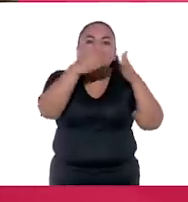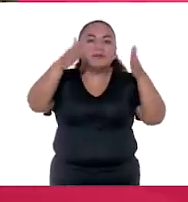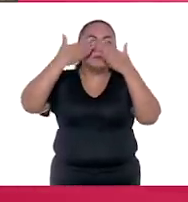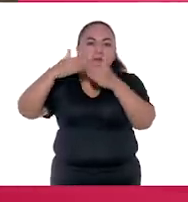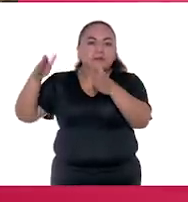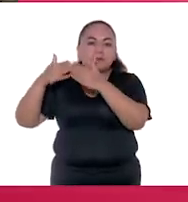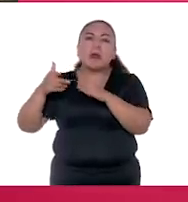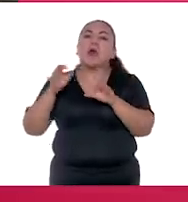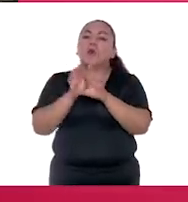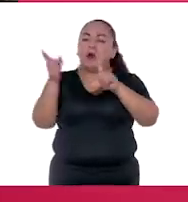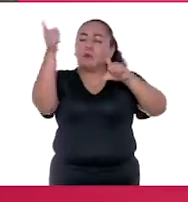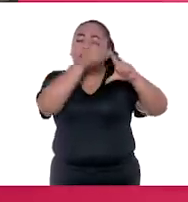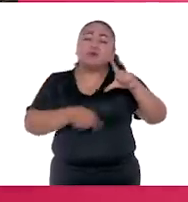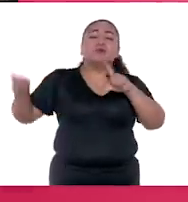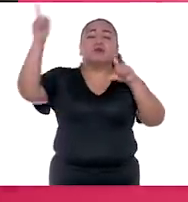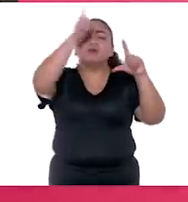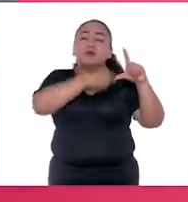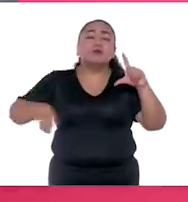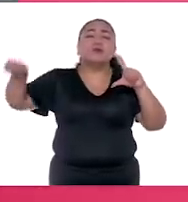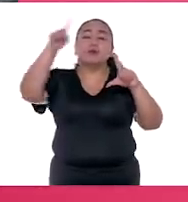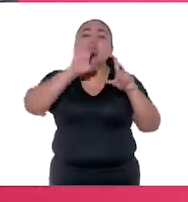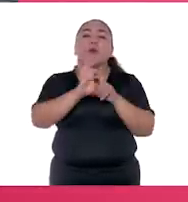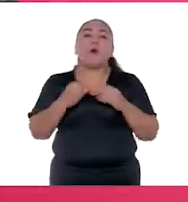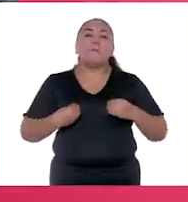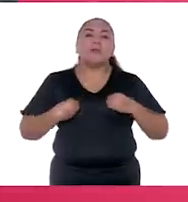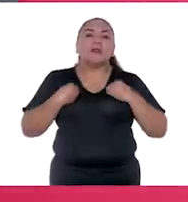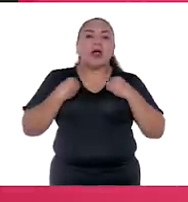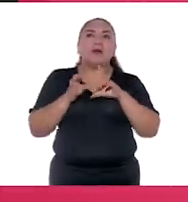Gira la ruleta, se mueve la vida.